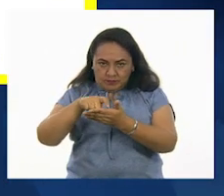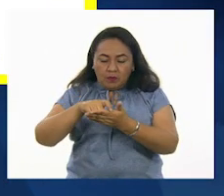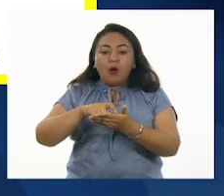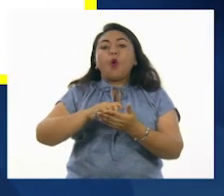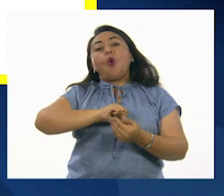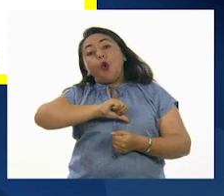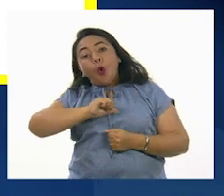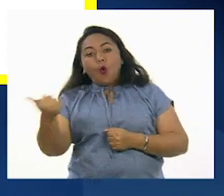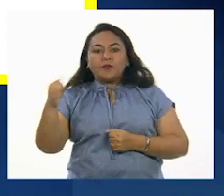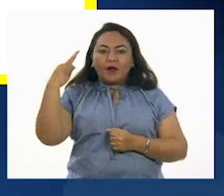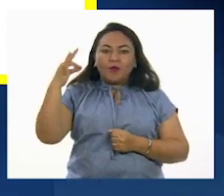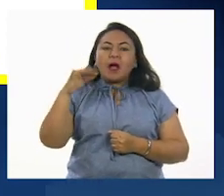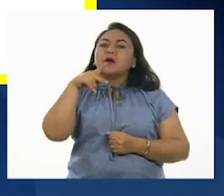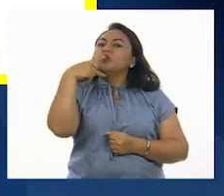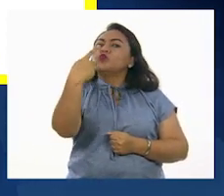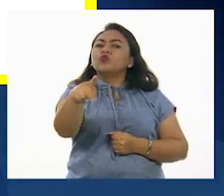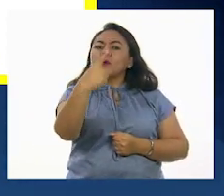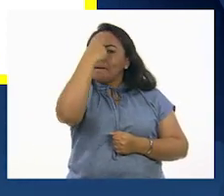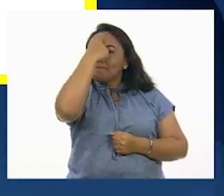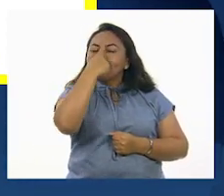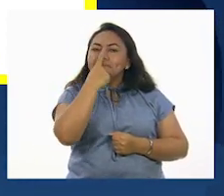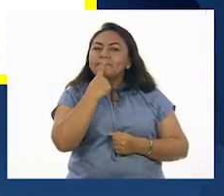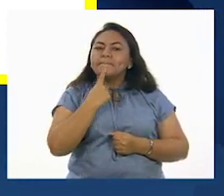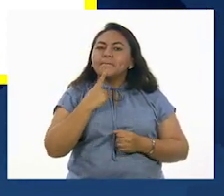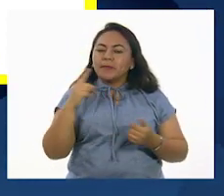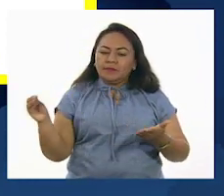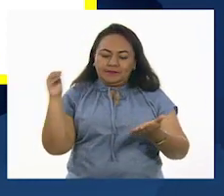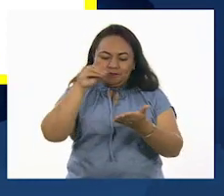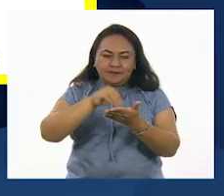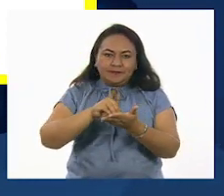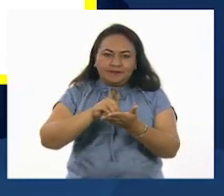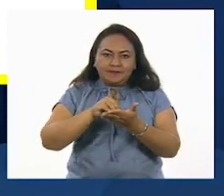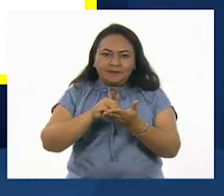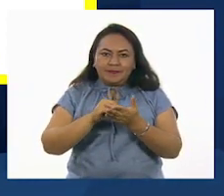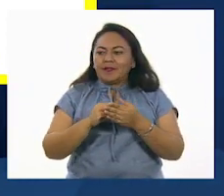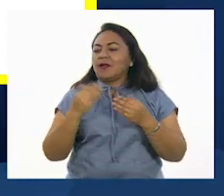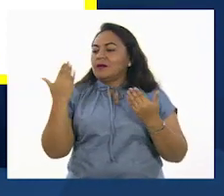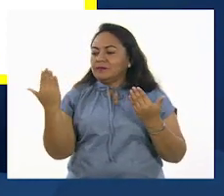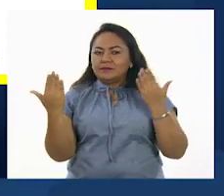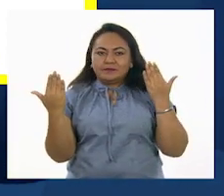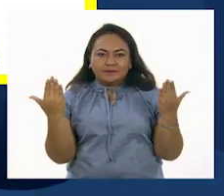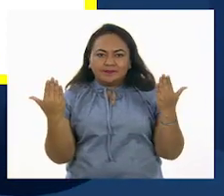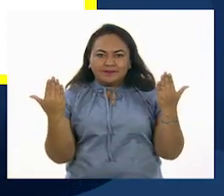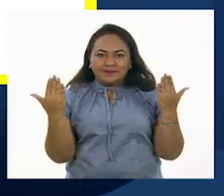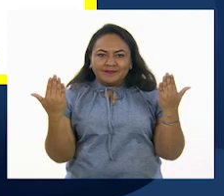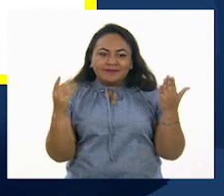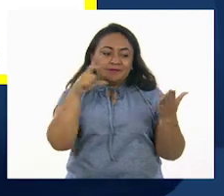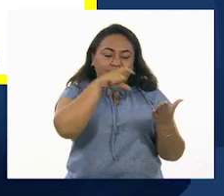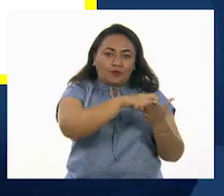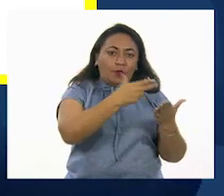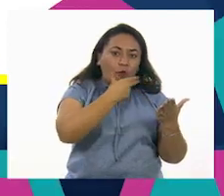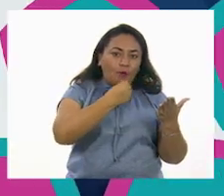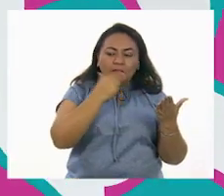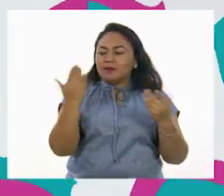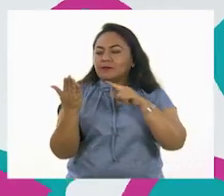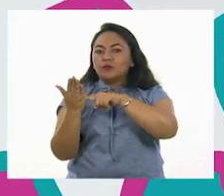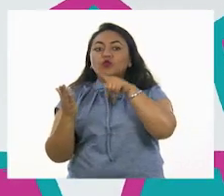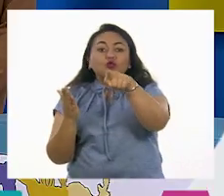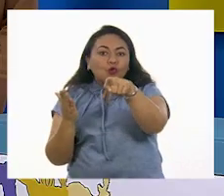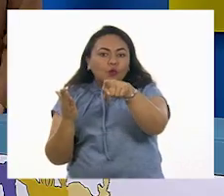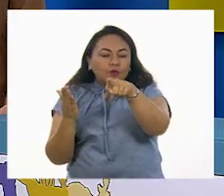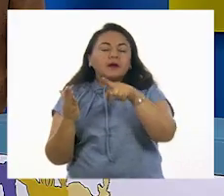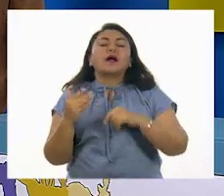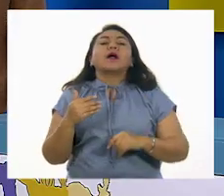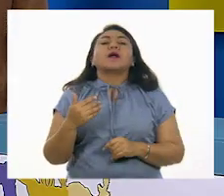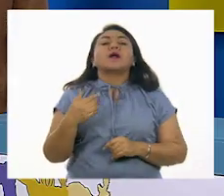la otra hoja, dibújense ustedes en el centro. Exacto, así como está de tu lado, ¿cierto? Exactamente.